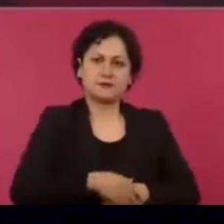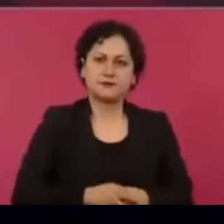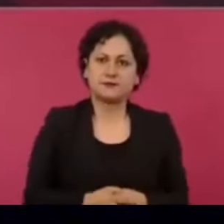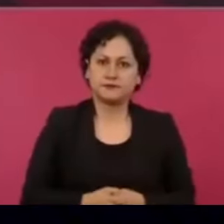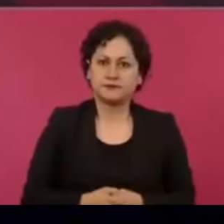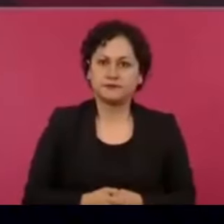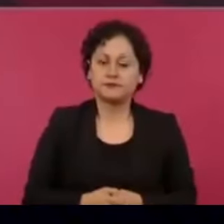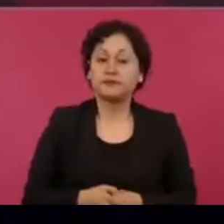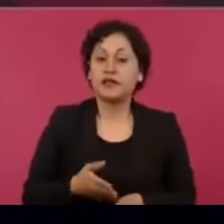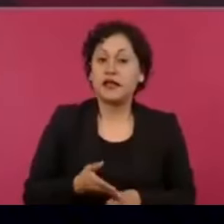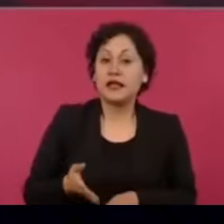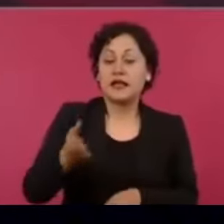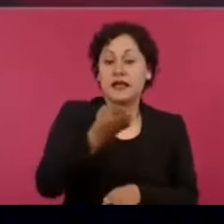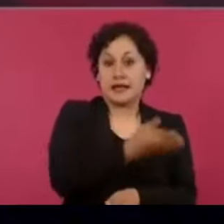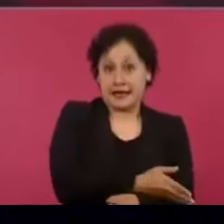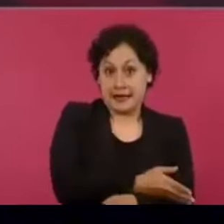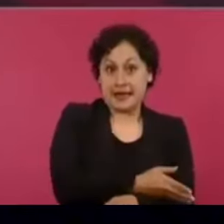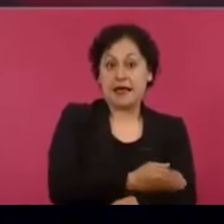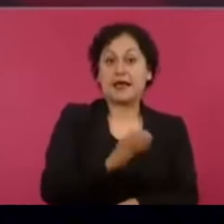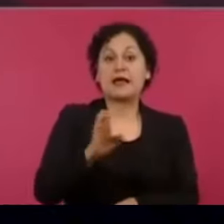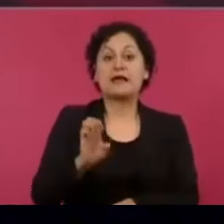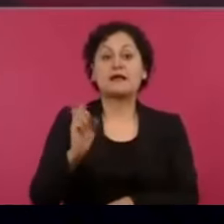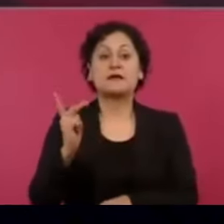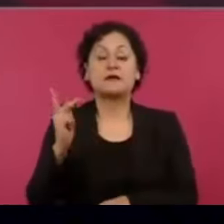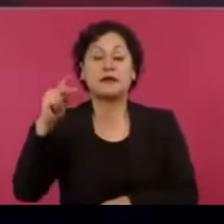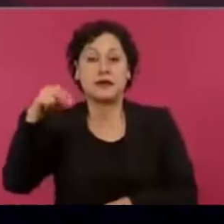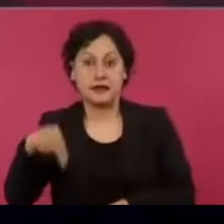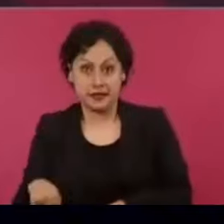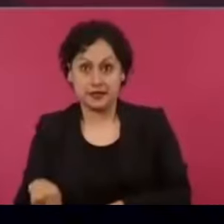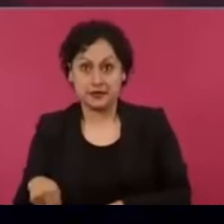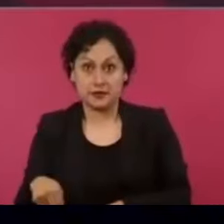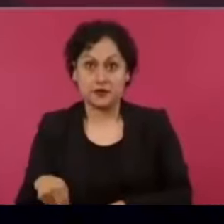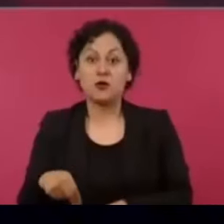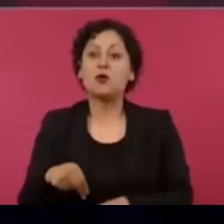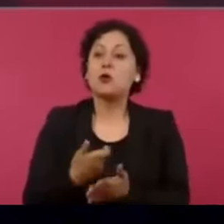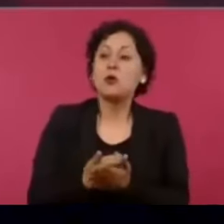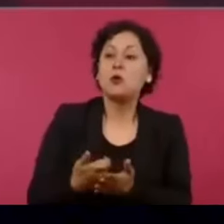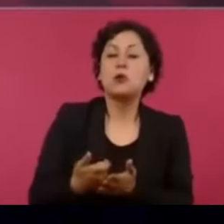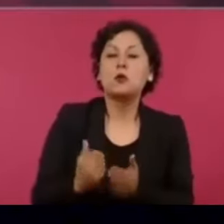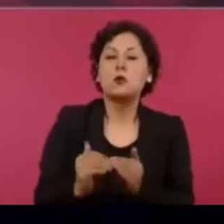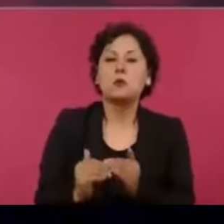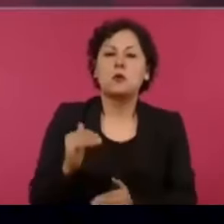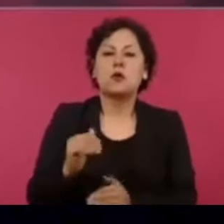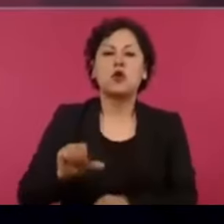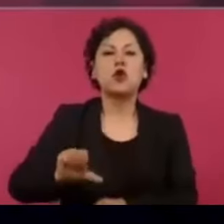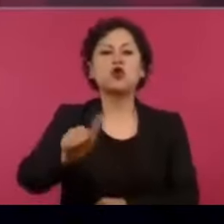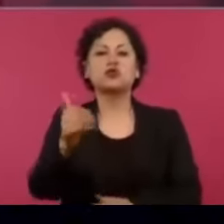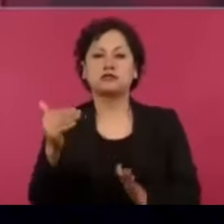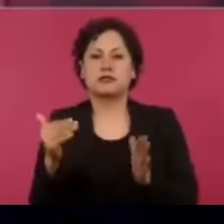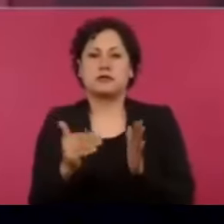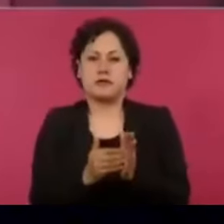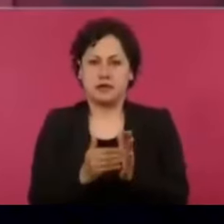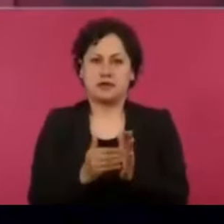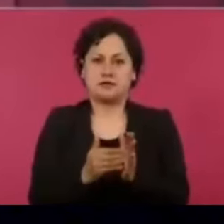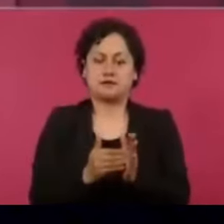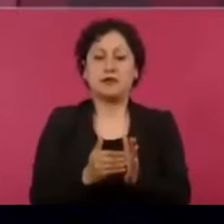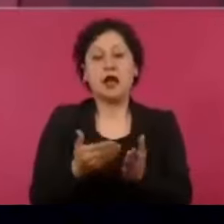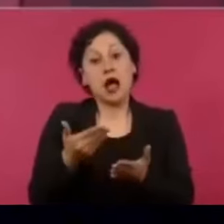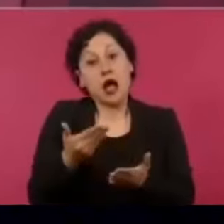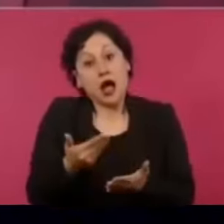11000 952 pesos mensuales y ahora obtendrán